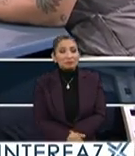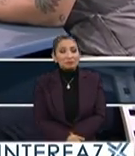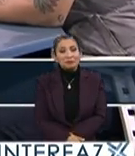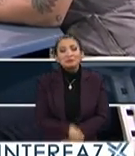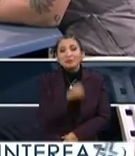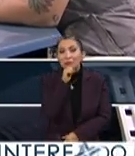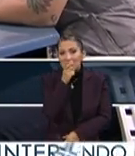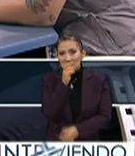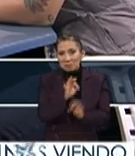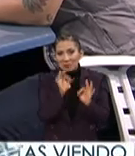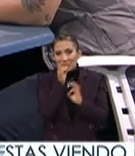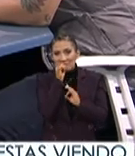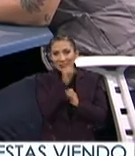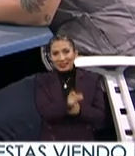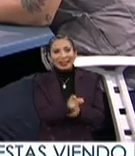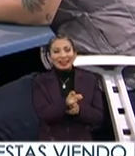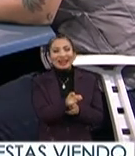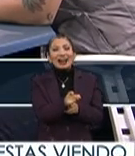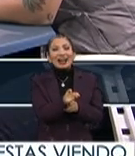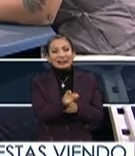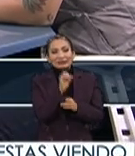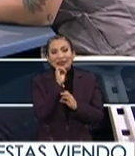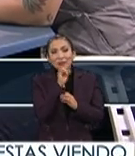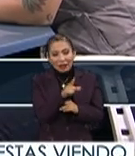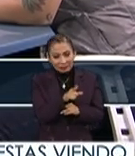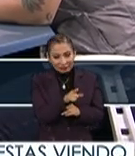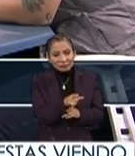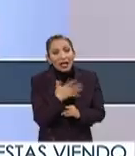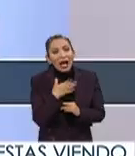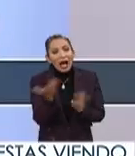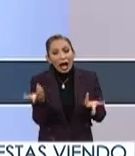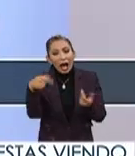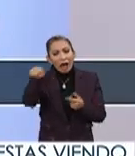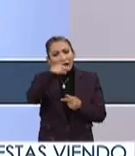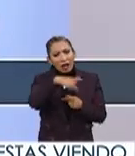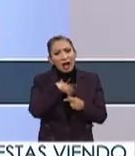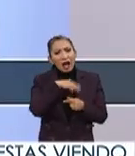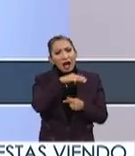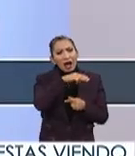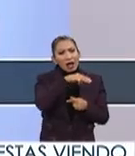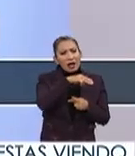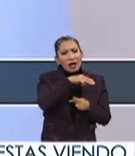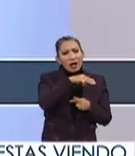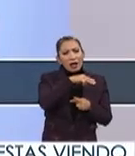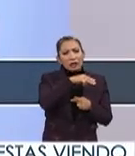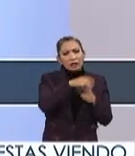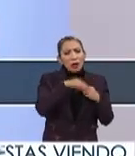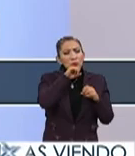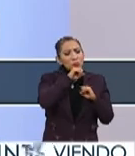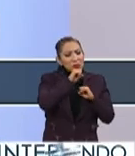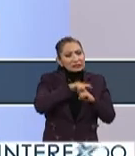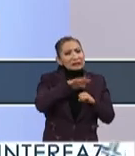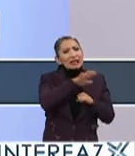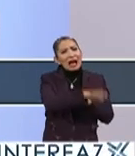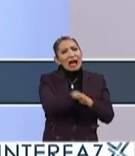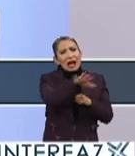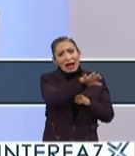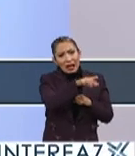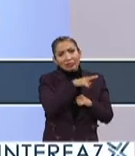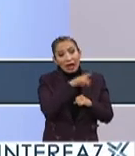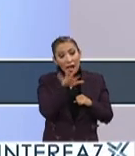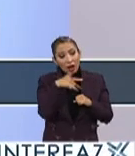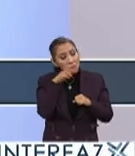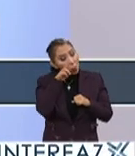es importante destacar que incluso ya los medios mainstream, como los decías, ¿no? De la publicidad, etcétera,